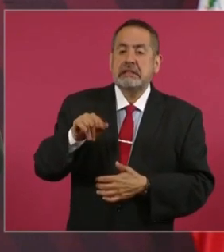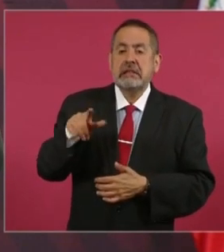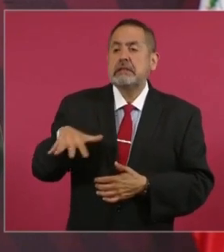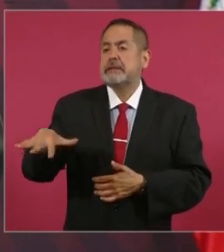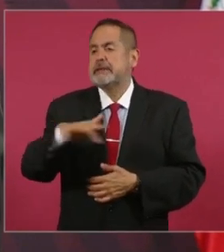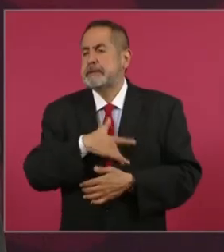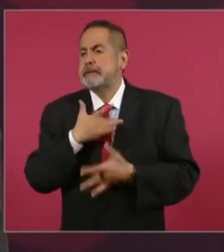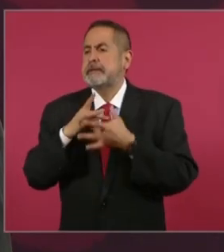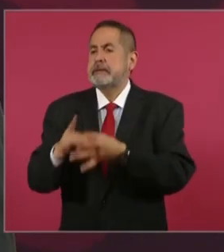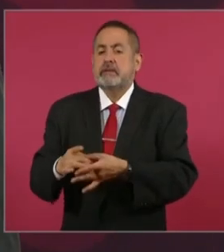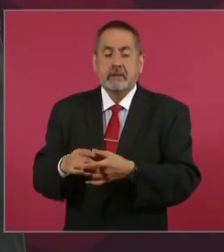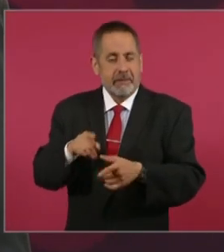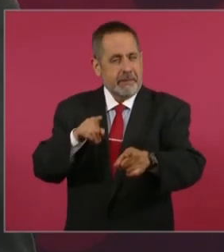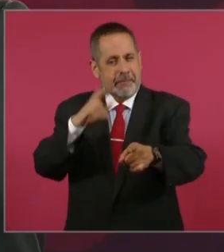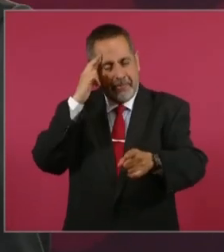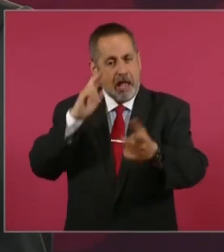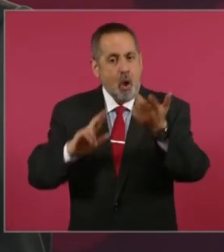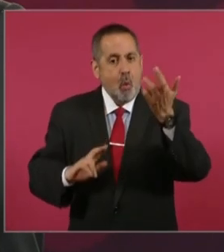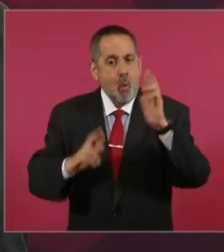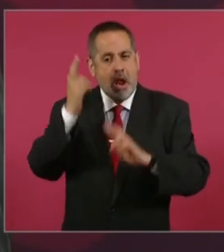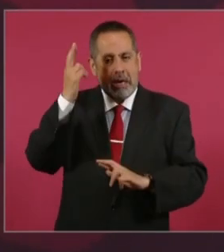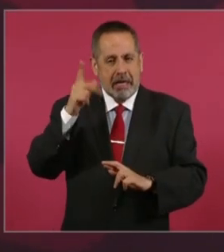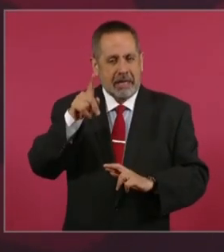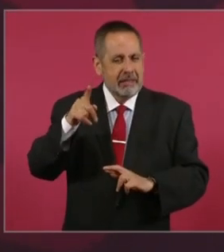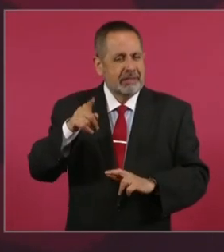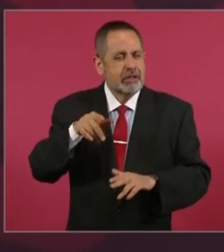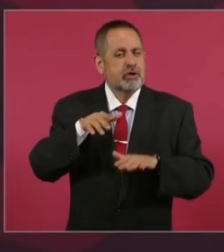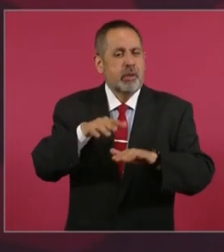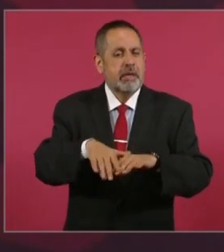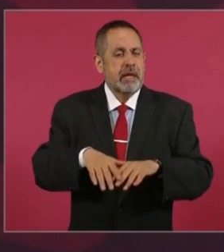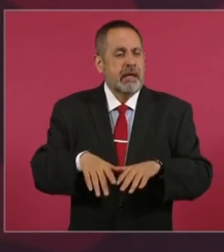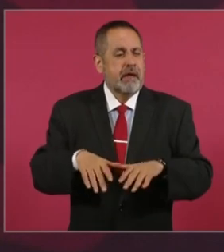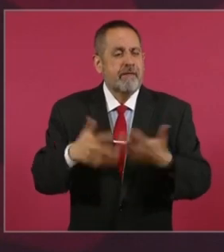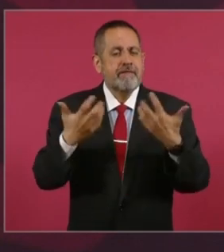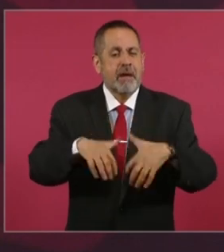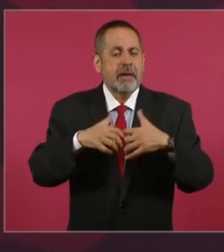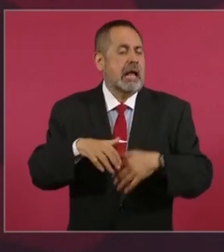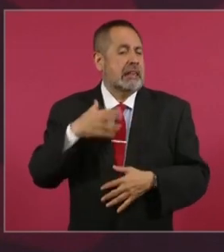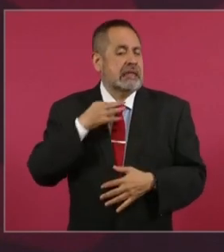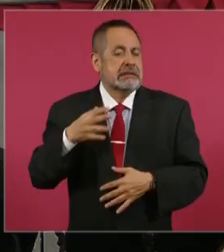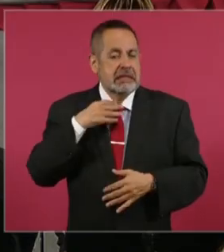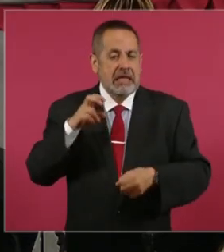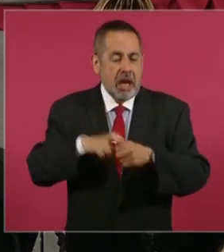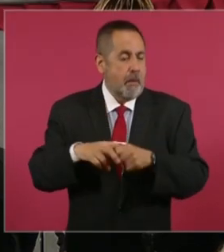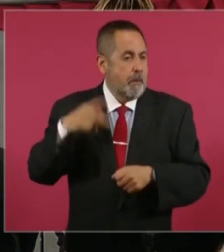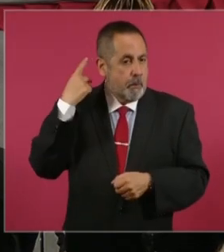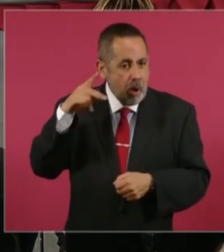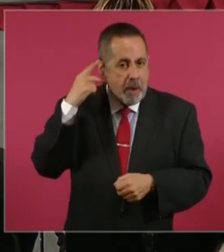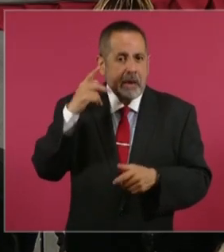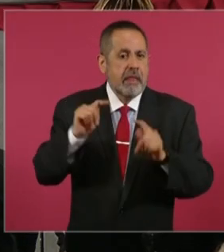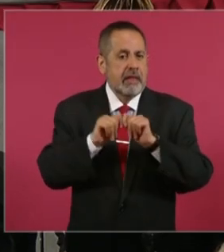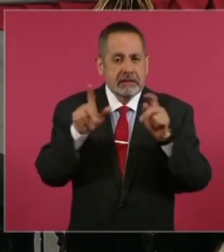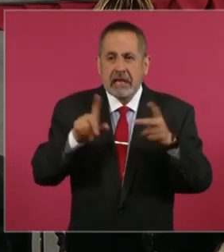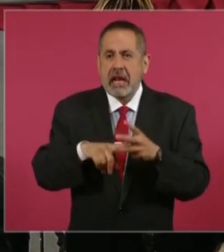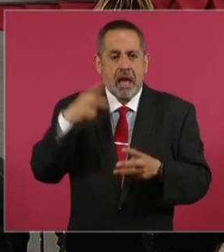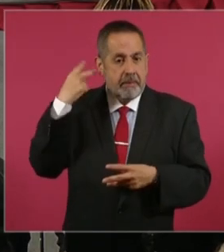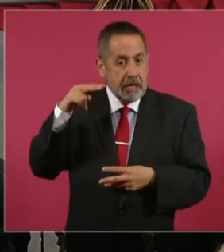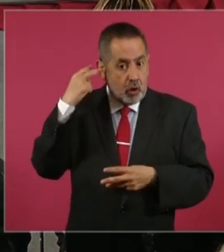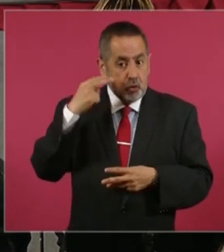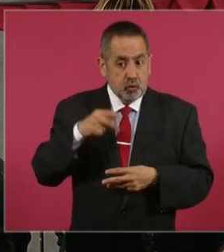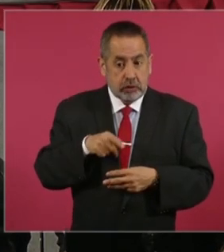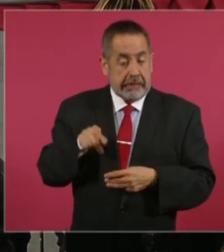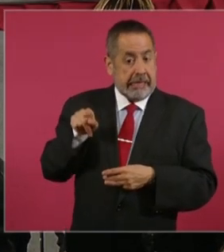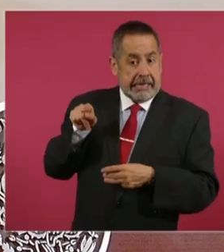Cuando la huelga de los exileros de Puebla, de Tlaxcala, de Veracruz,